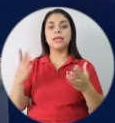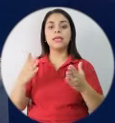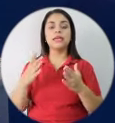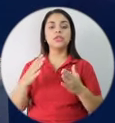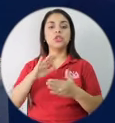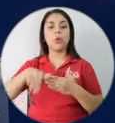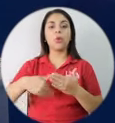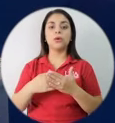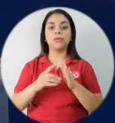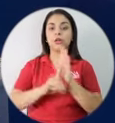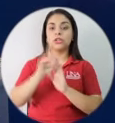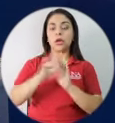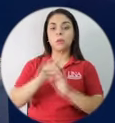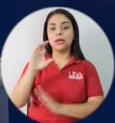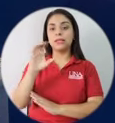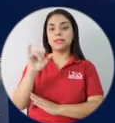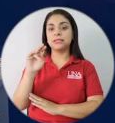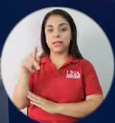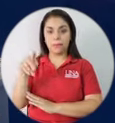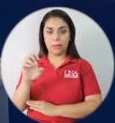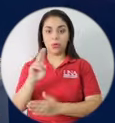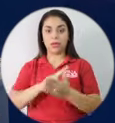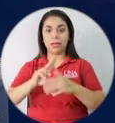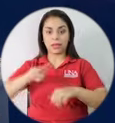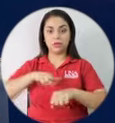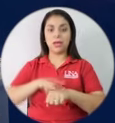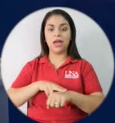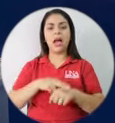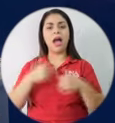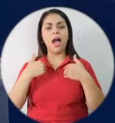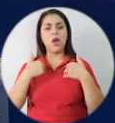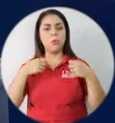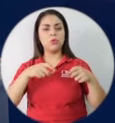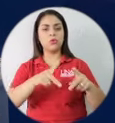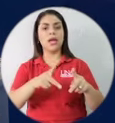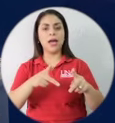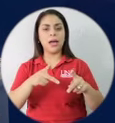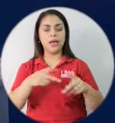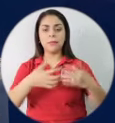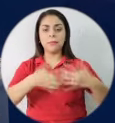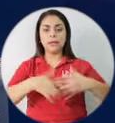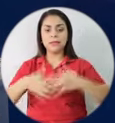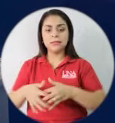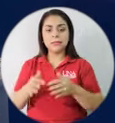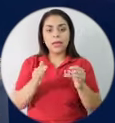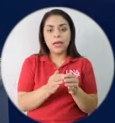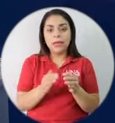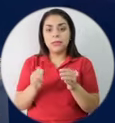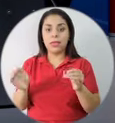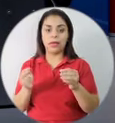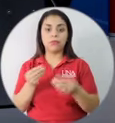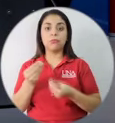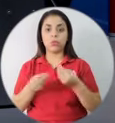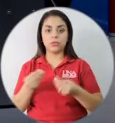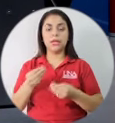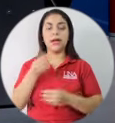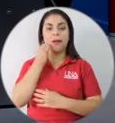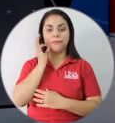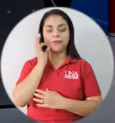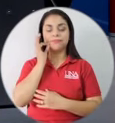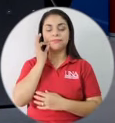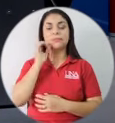CIMPA, la Universidad Nacional, lo evidencia? ¿Se abre una gran oportunidad para las pequeñas y medianas empresas productoras de café? Sí, efectivamente.